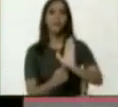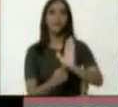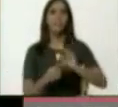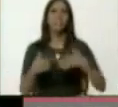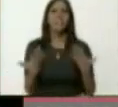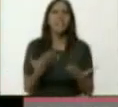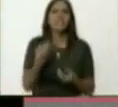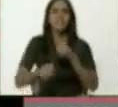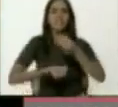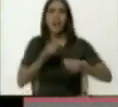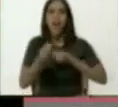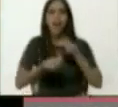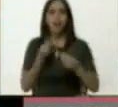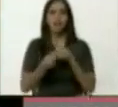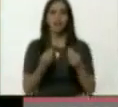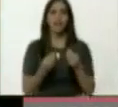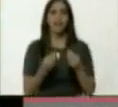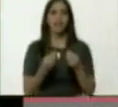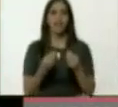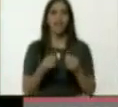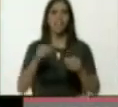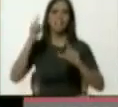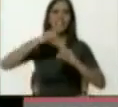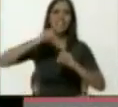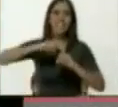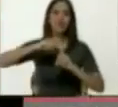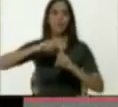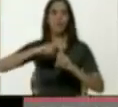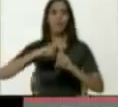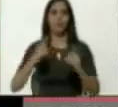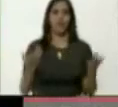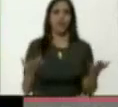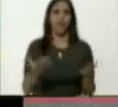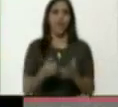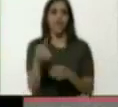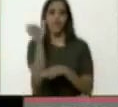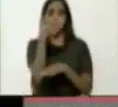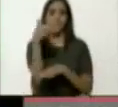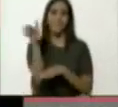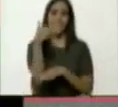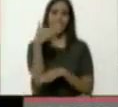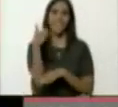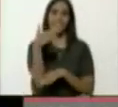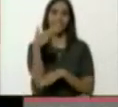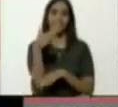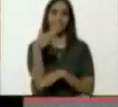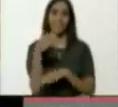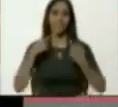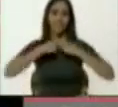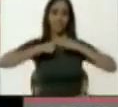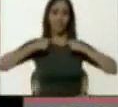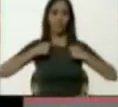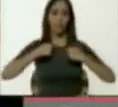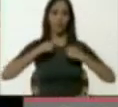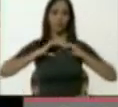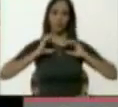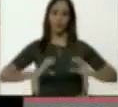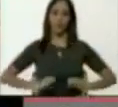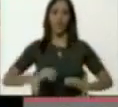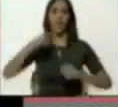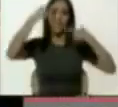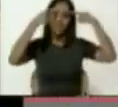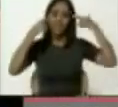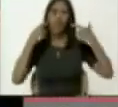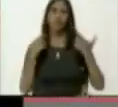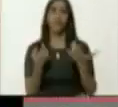está colocando este tipo de banderas en su cuerpo. El chavismo ha salido